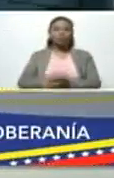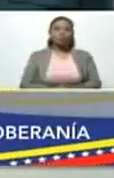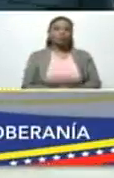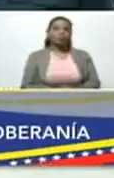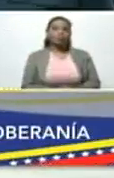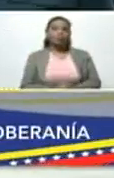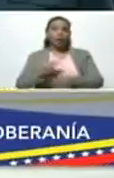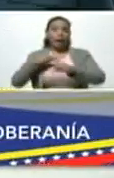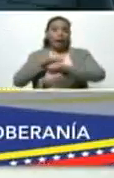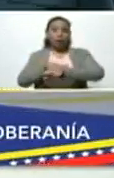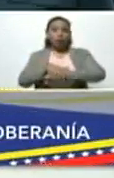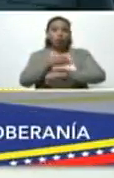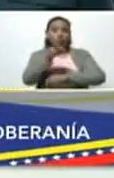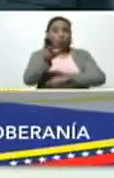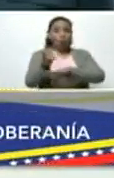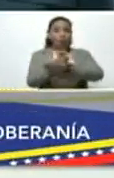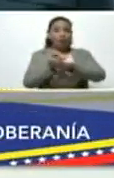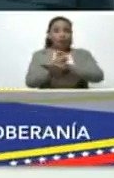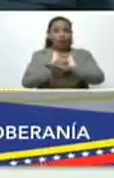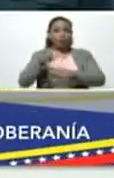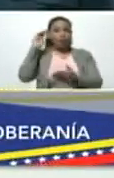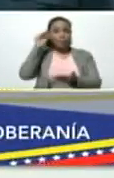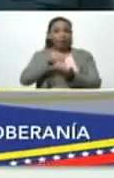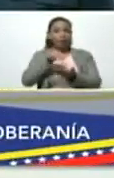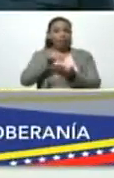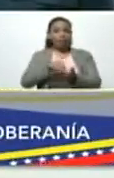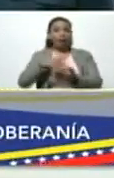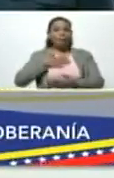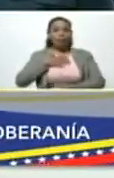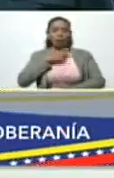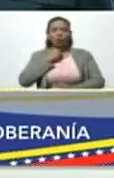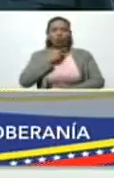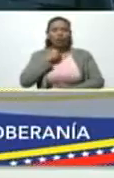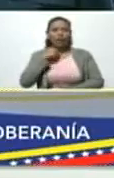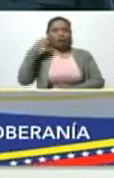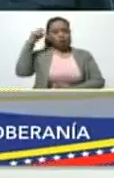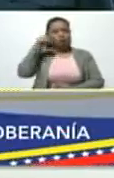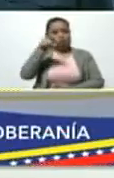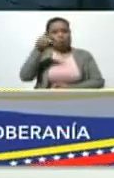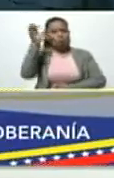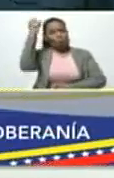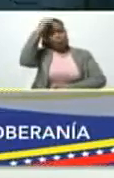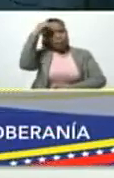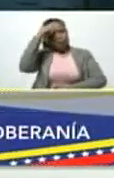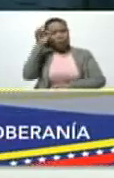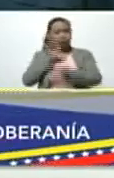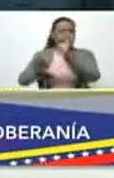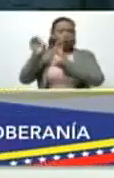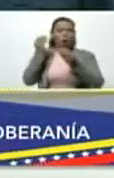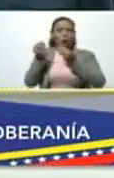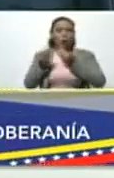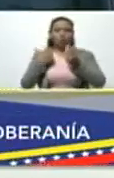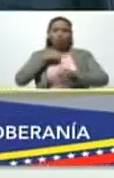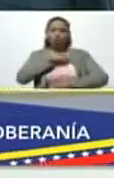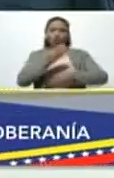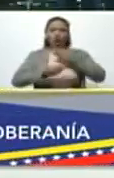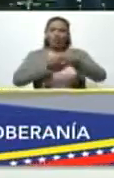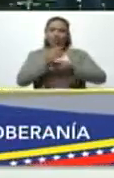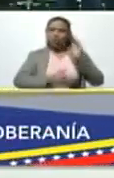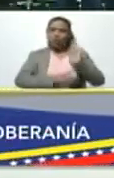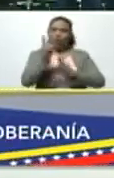Héctor Rodríguez, tú que eres gobernador de Miranda. Me gustaría que me dieras una opinión. ¿Cómo vamos caminando nosotros por el camino de